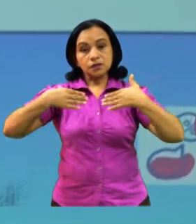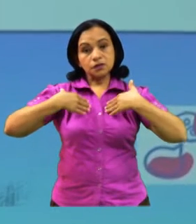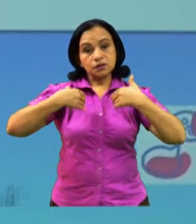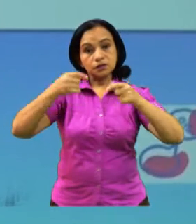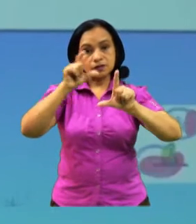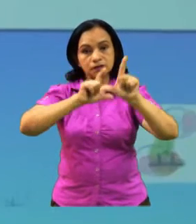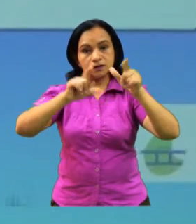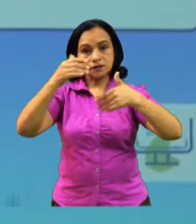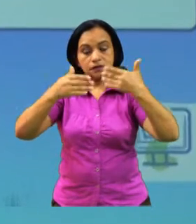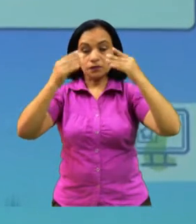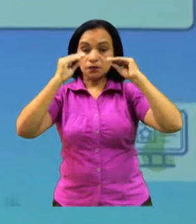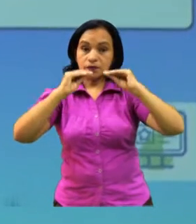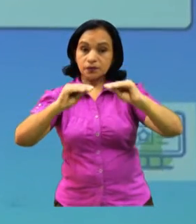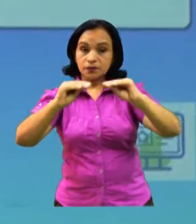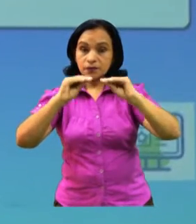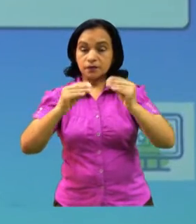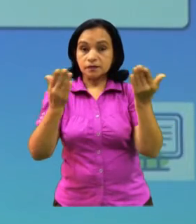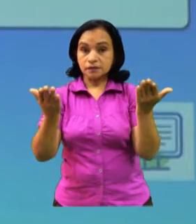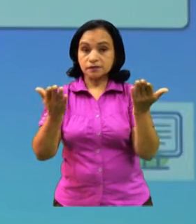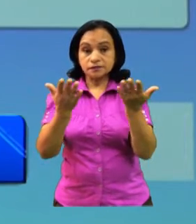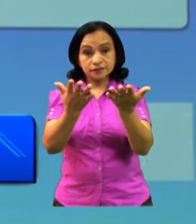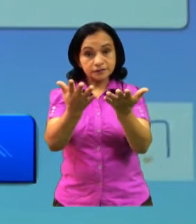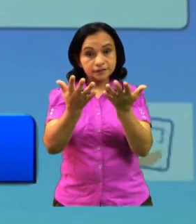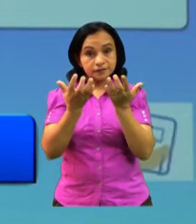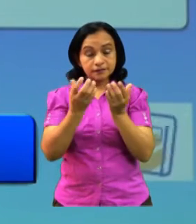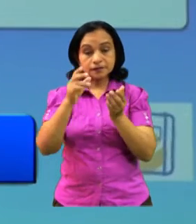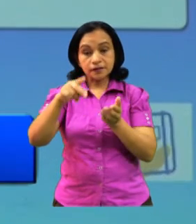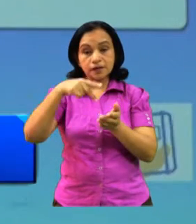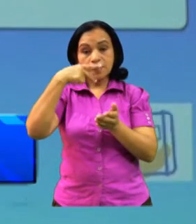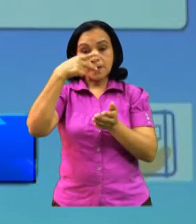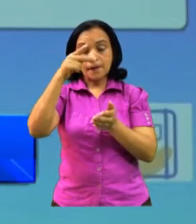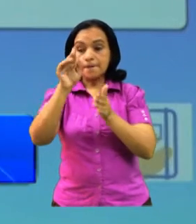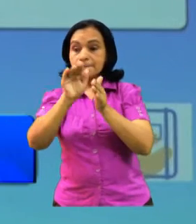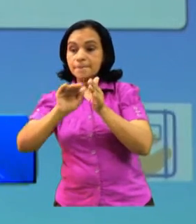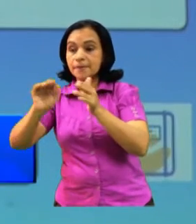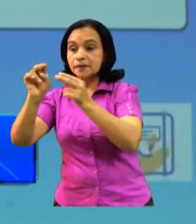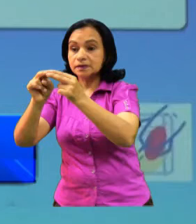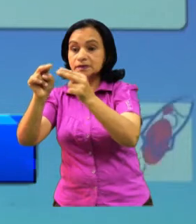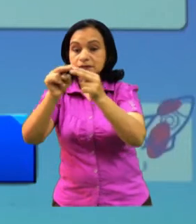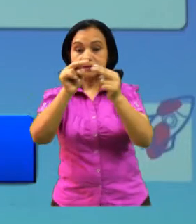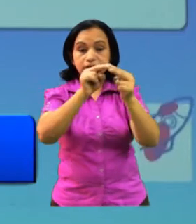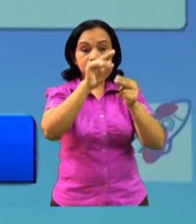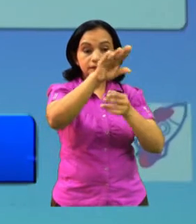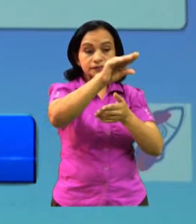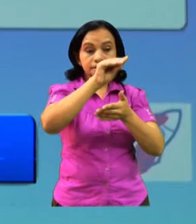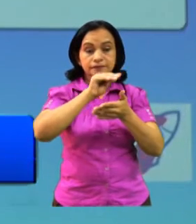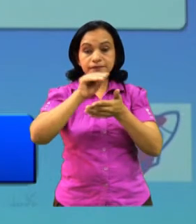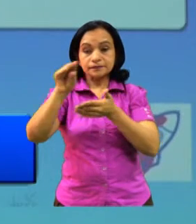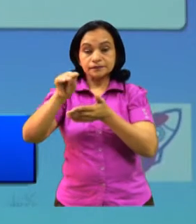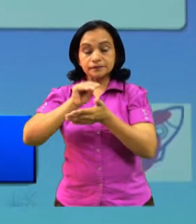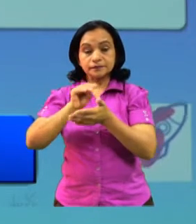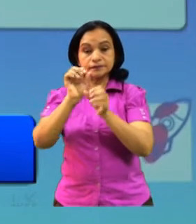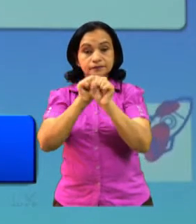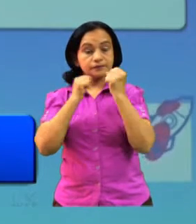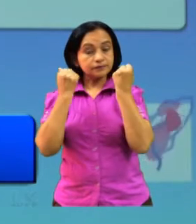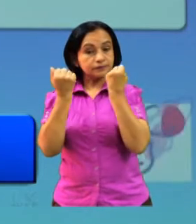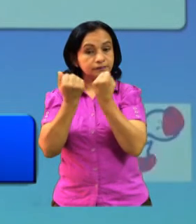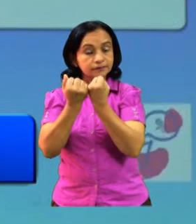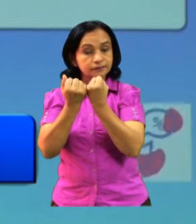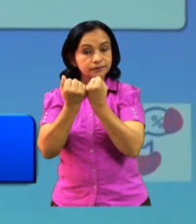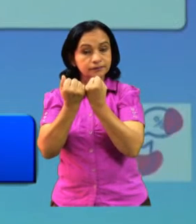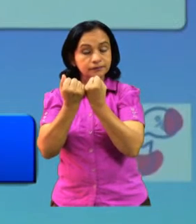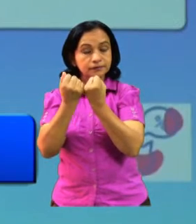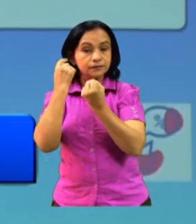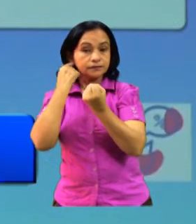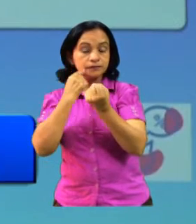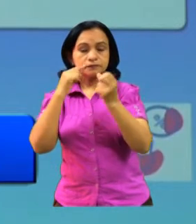en el lenguaje de educación. Entonces tratamos de agarrar las palabras más comunes, ¿verdad?, de estos lenguajes y que los hermanos de la Asociación de Sordos